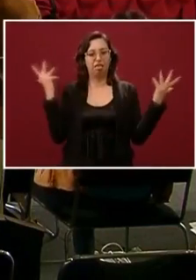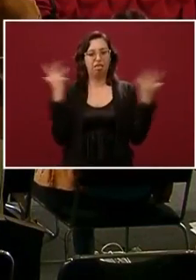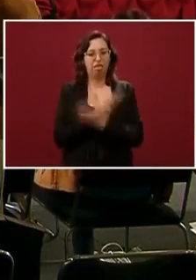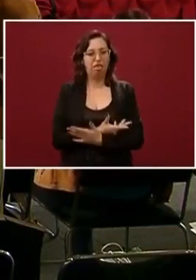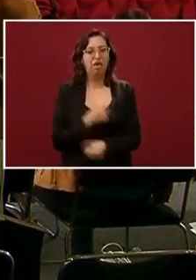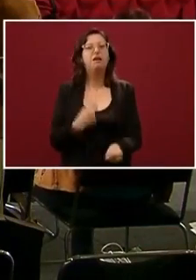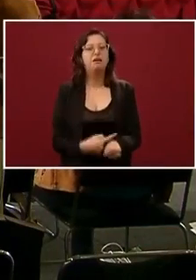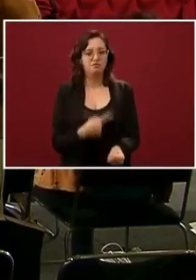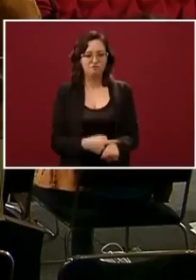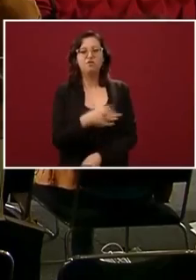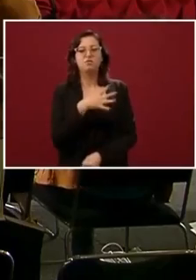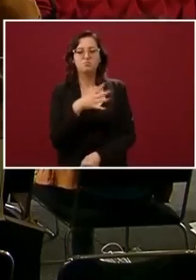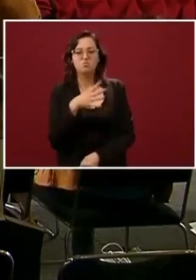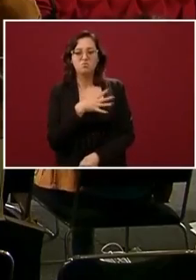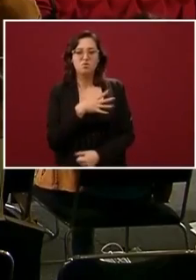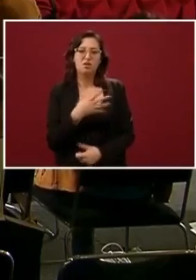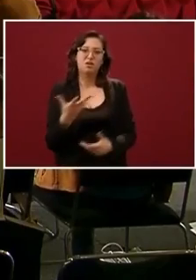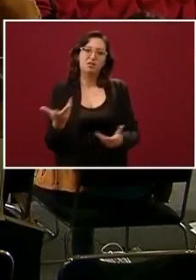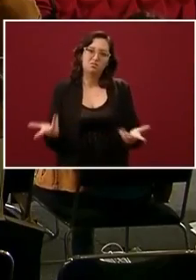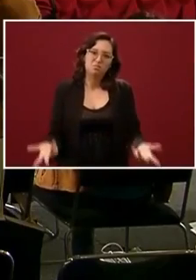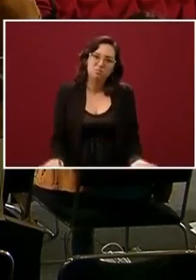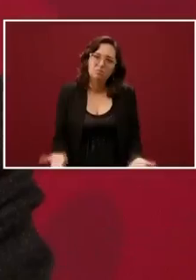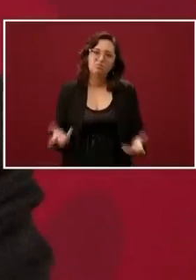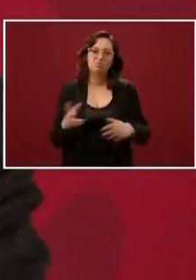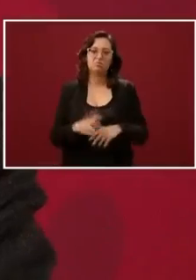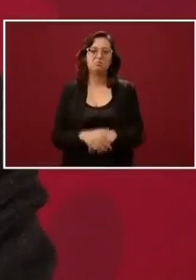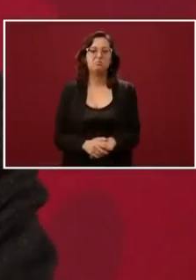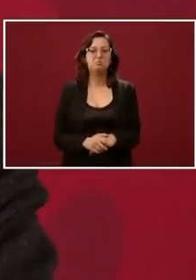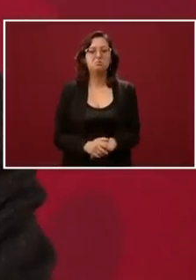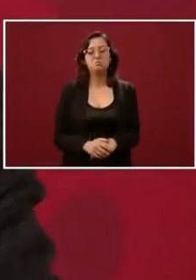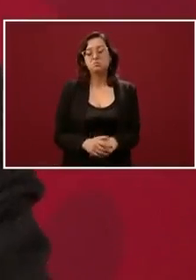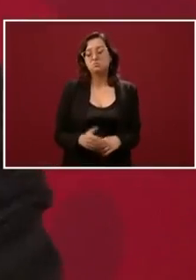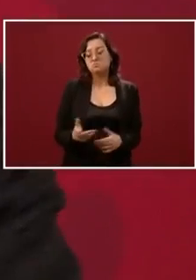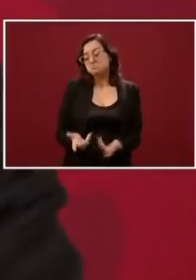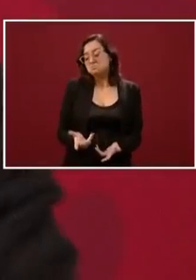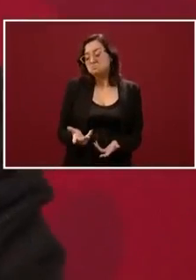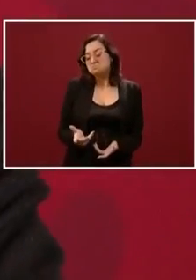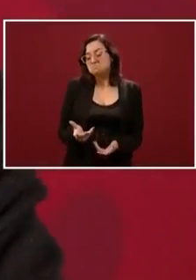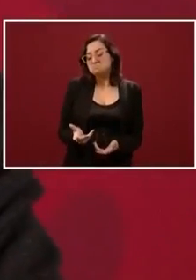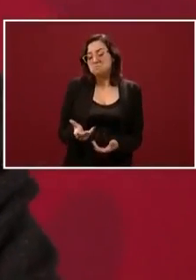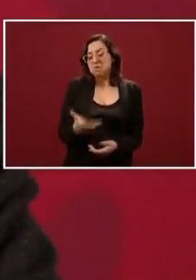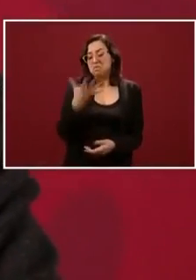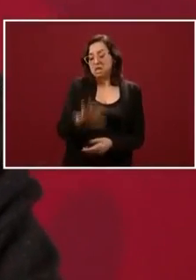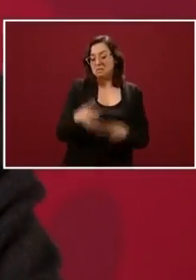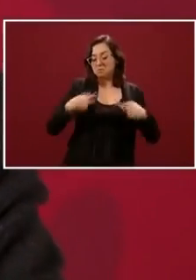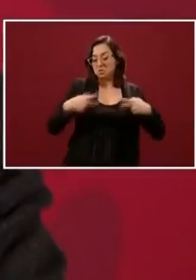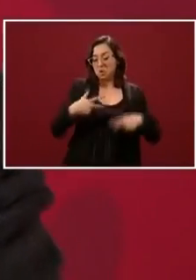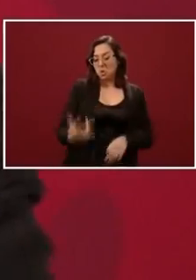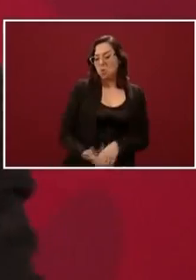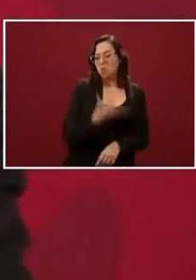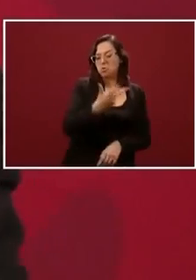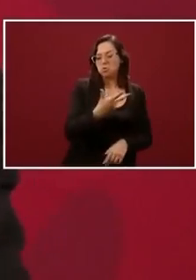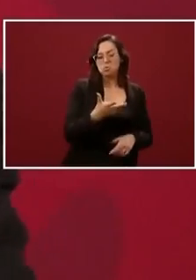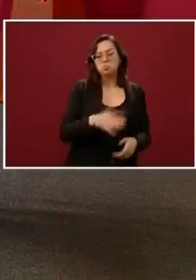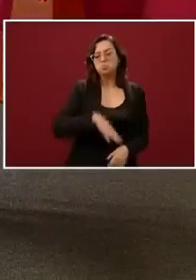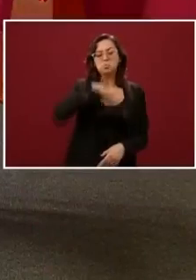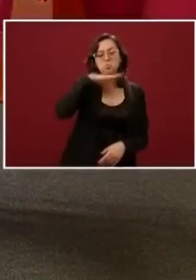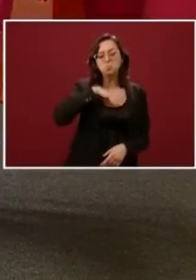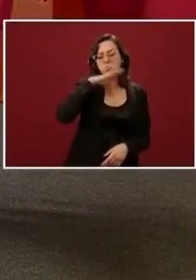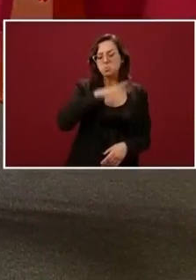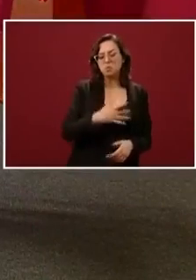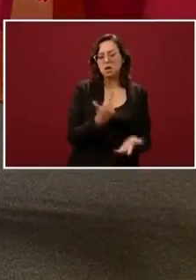mayoría de las personas que no tienen probabilidad de complicarse, que son 8 de cada 10, quizá no pase a mayores. Pero esto, si esto